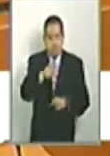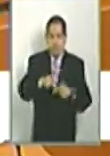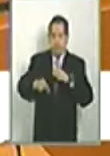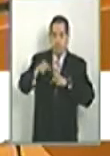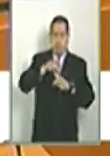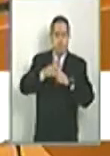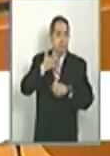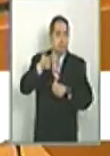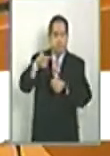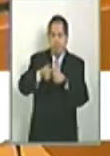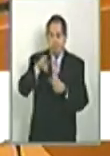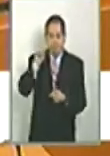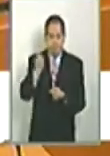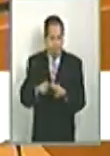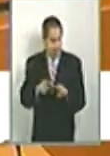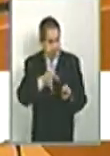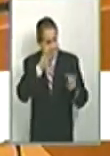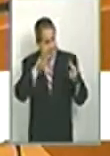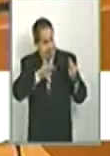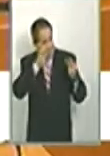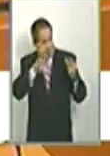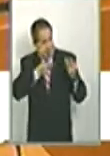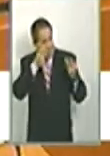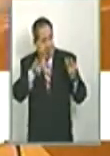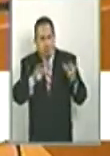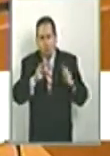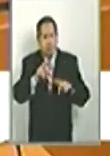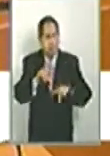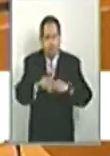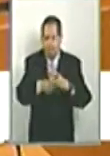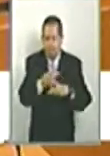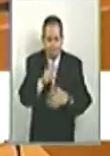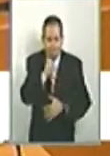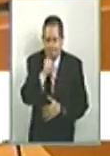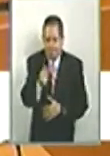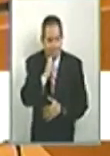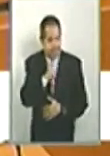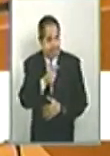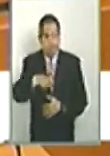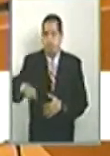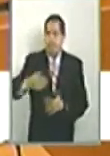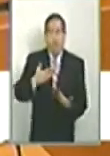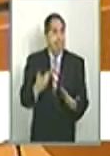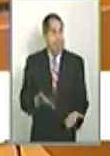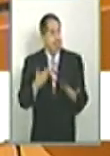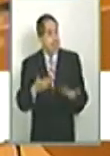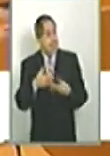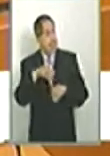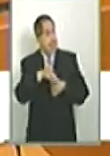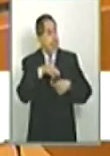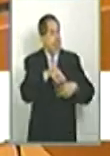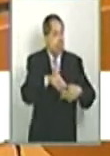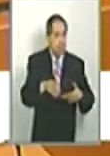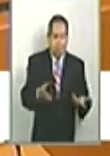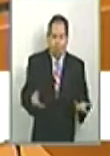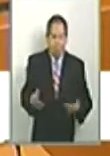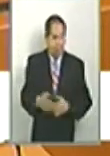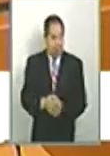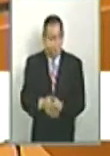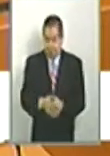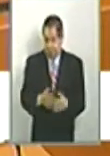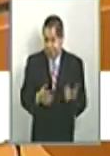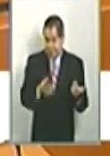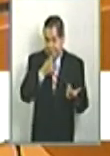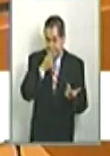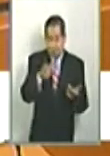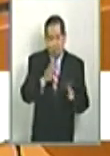los gasolinazos, como tanta alaraca se hizo y con las que tantas simpatías se consiguieron en la campaña. Ya